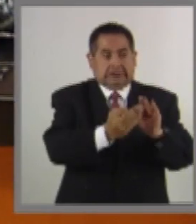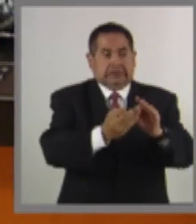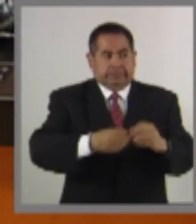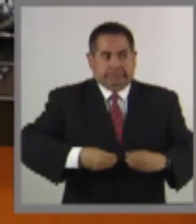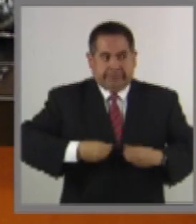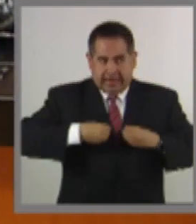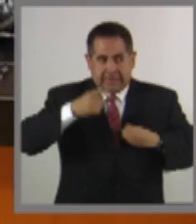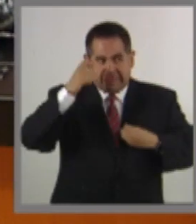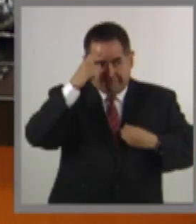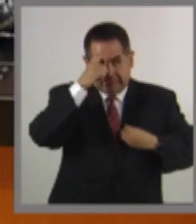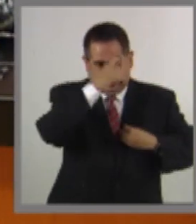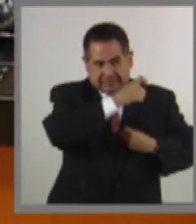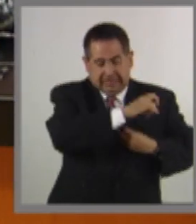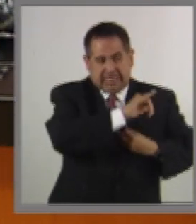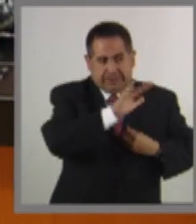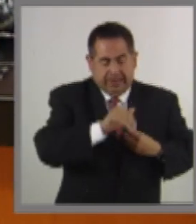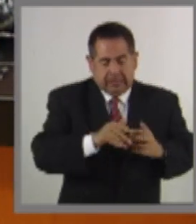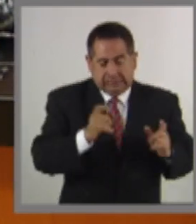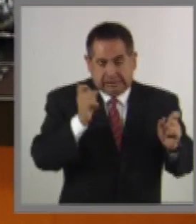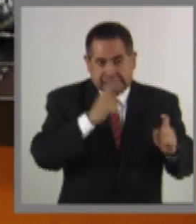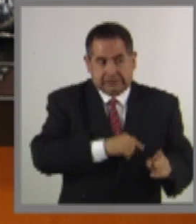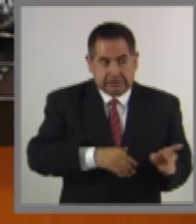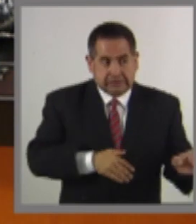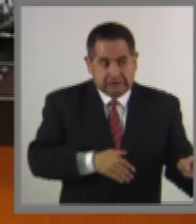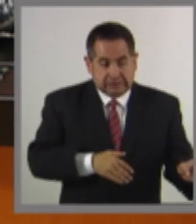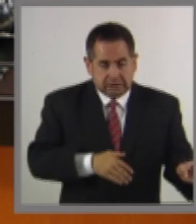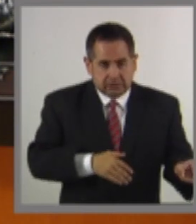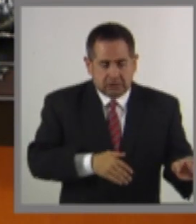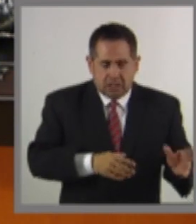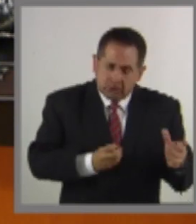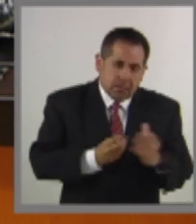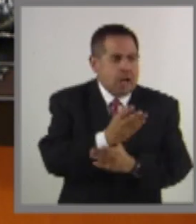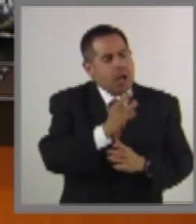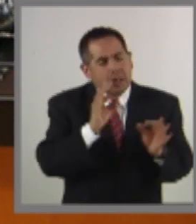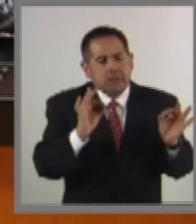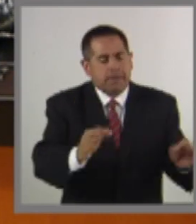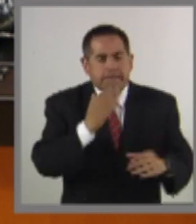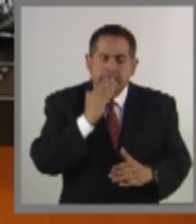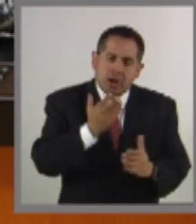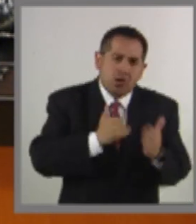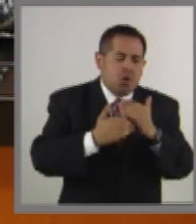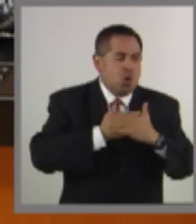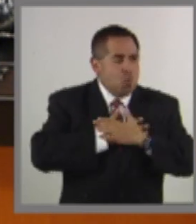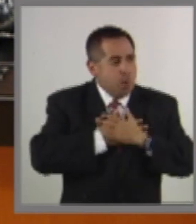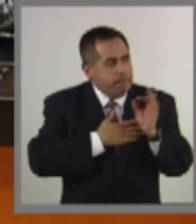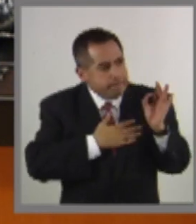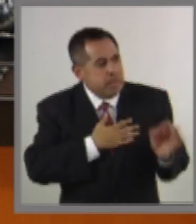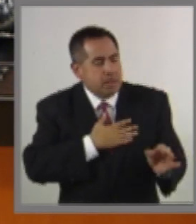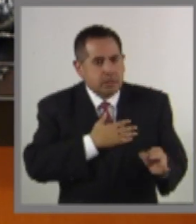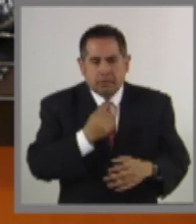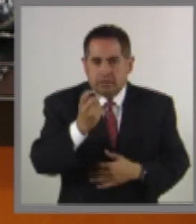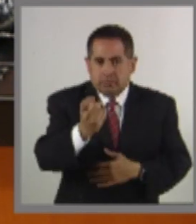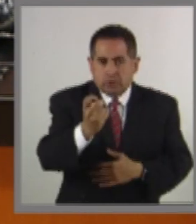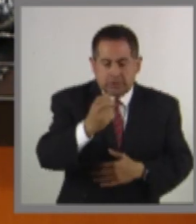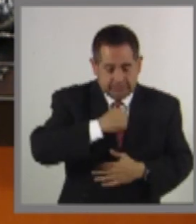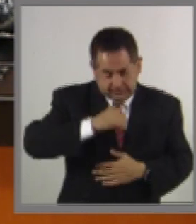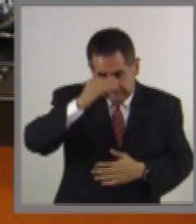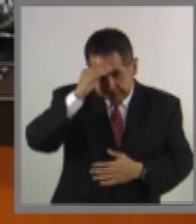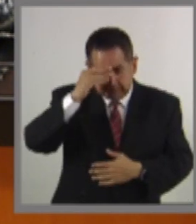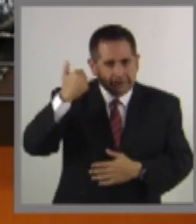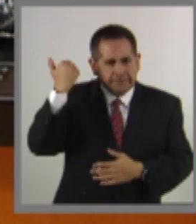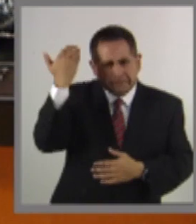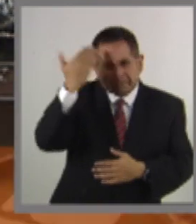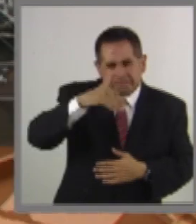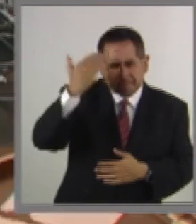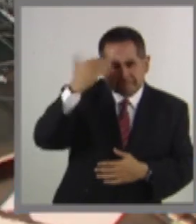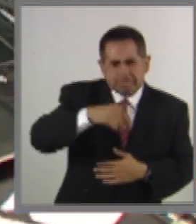muy difícil, y que en ese momento saliste triunfador. Por eso sé sin